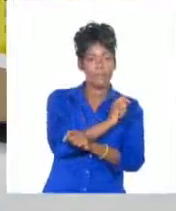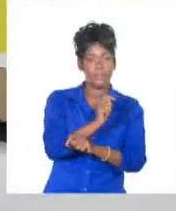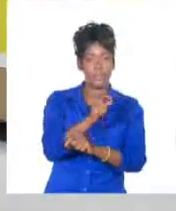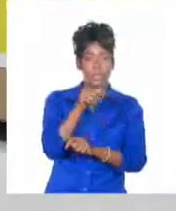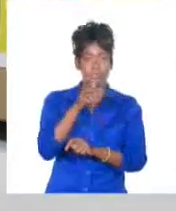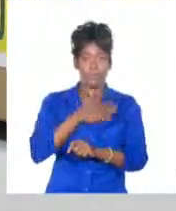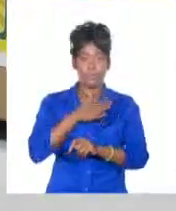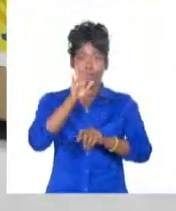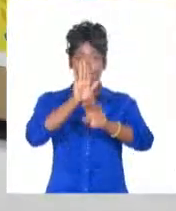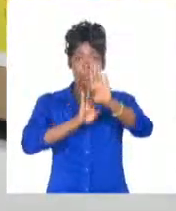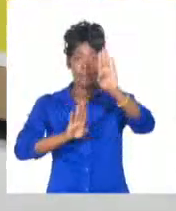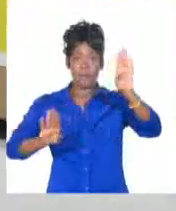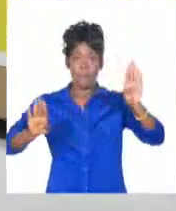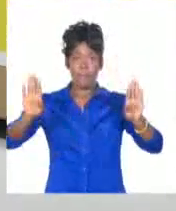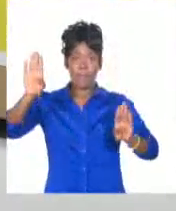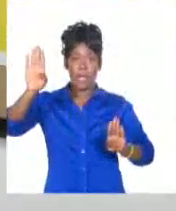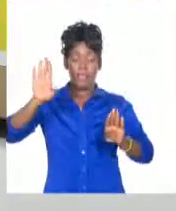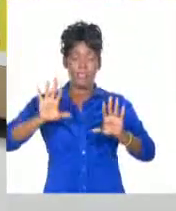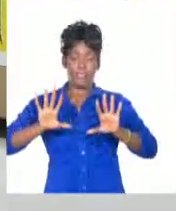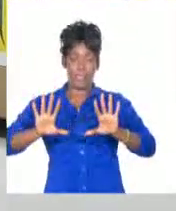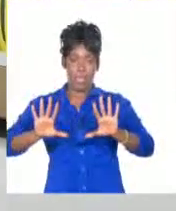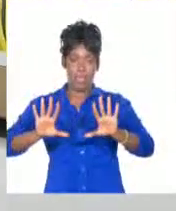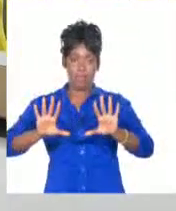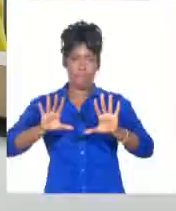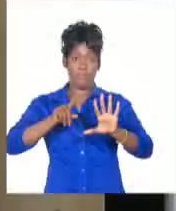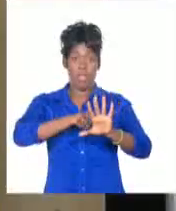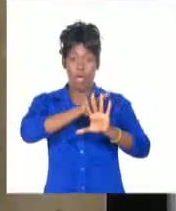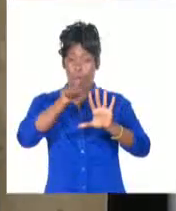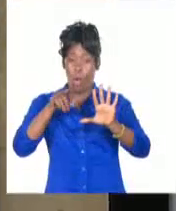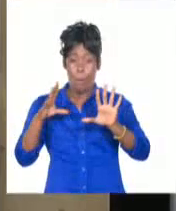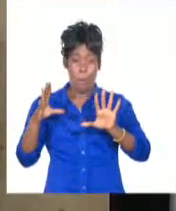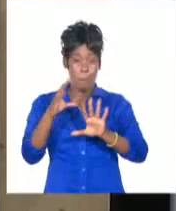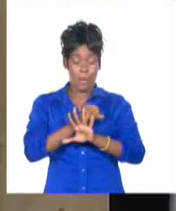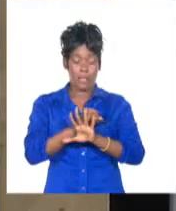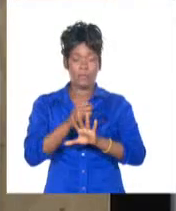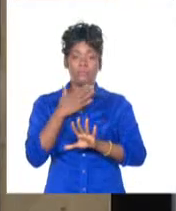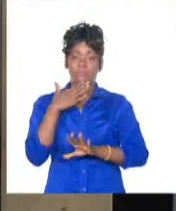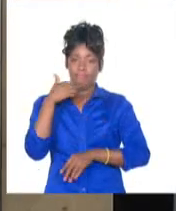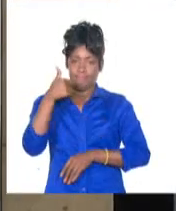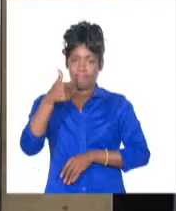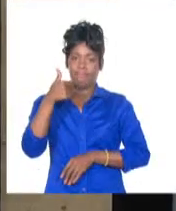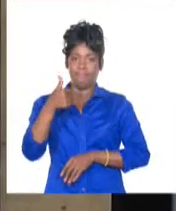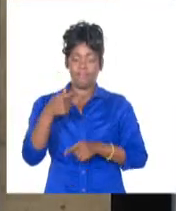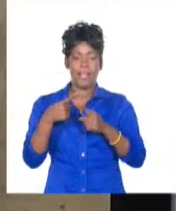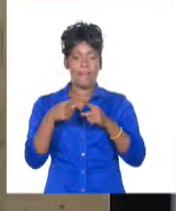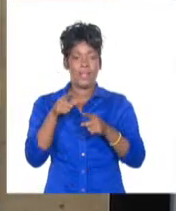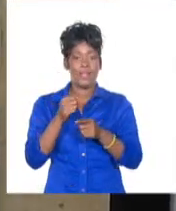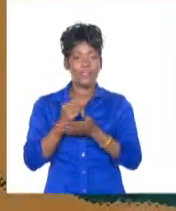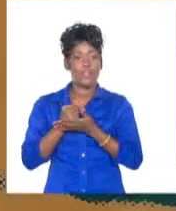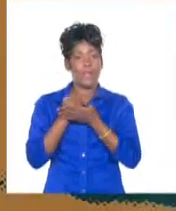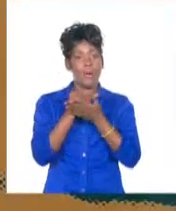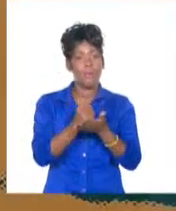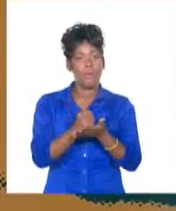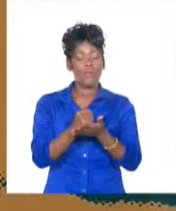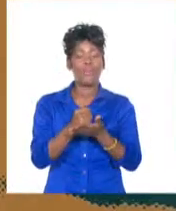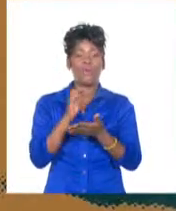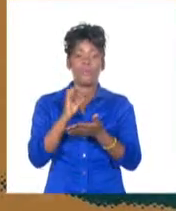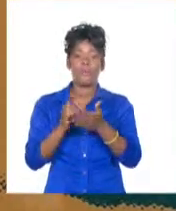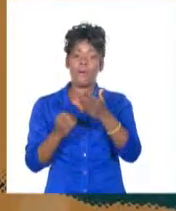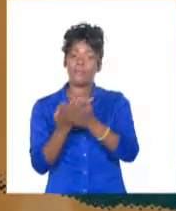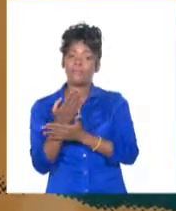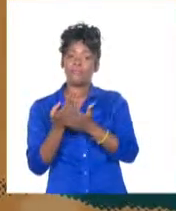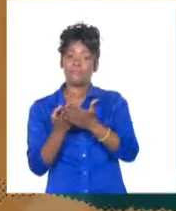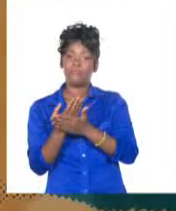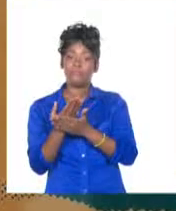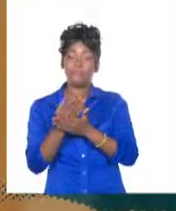serigráficos dedicados a Aidé Santa María fue impresa por el apoyo de Génesis Galerías de Arte y se exhibe en la Sala Manuel Galish de la Casa